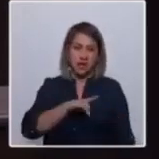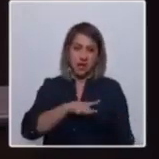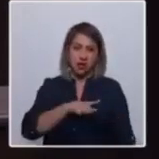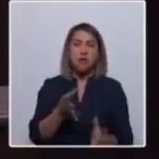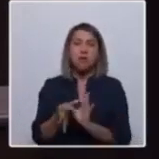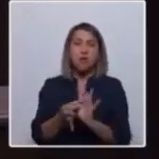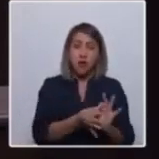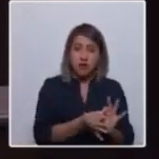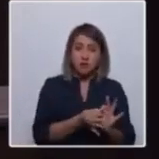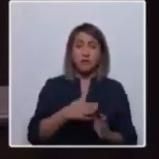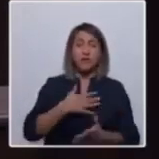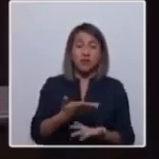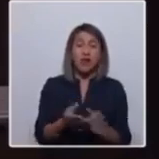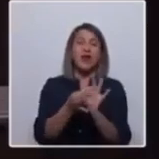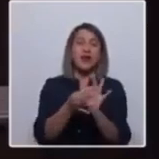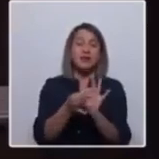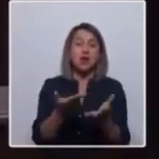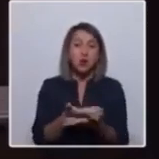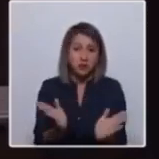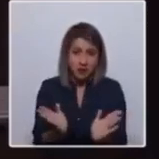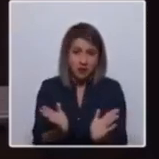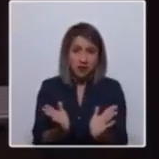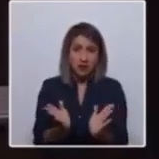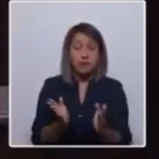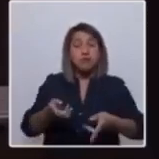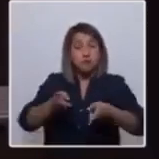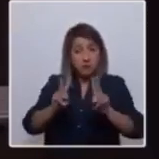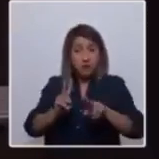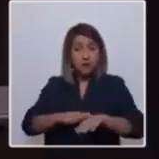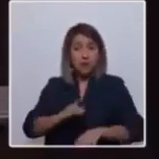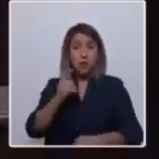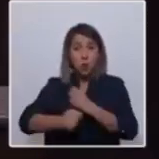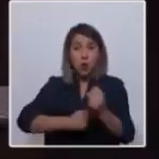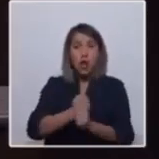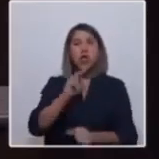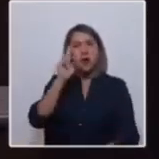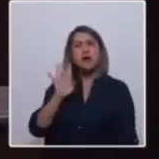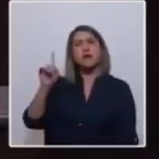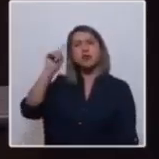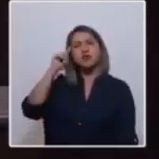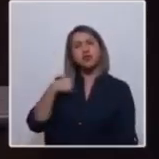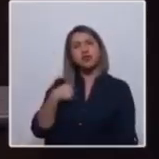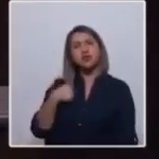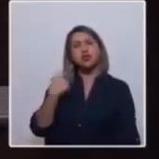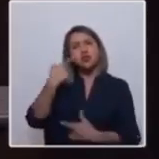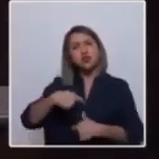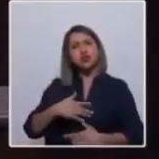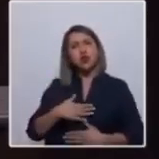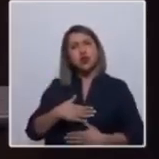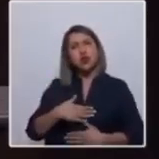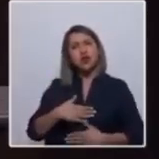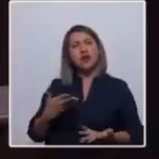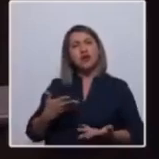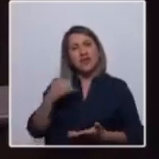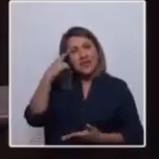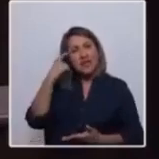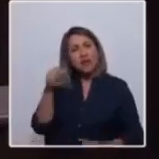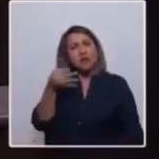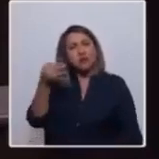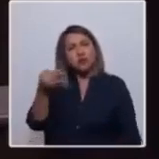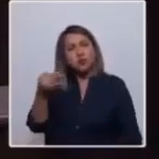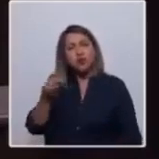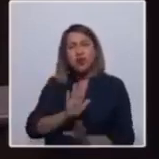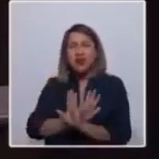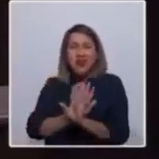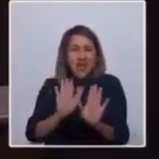eso les quiero agradecer. Me han permitido tener un año de reflexión respecto de lo que soy y de lo que creo. Nada de